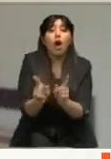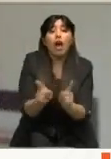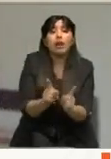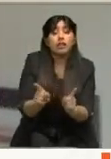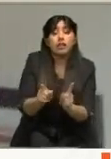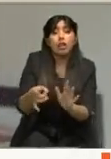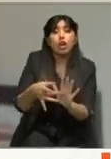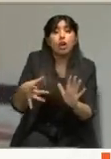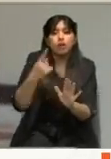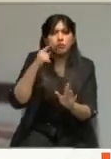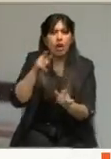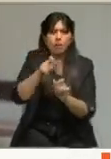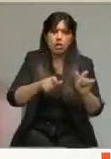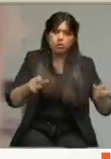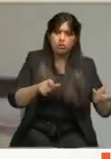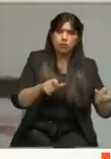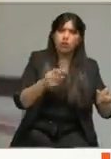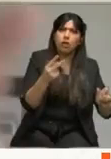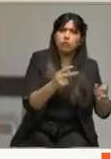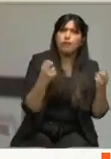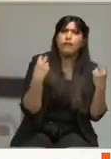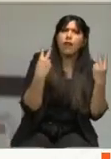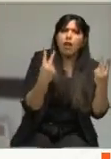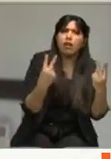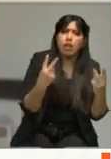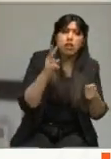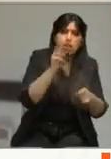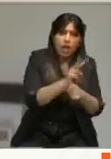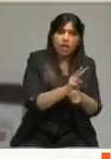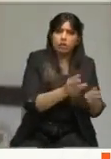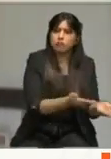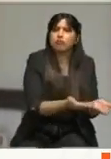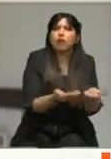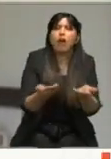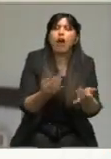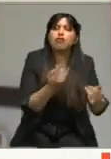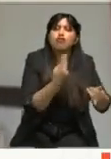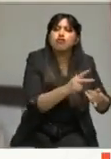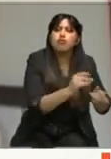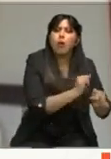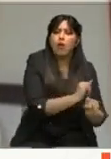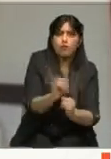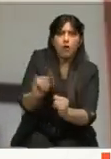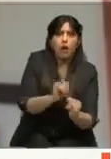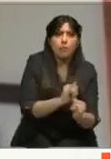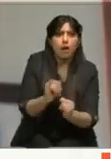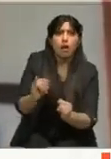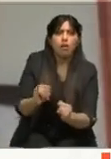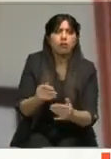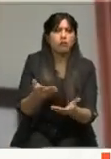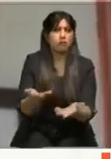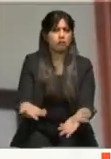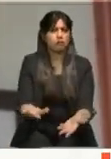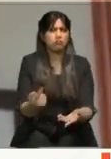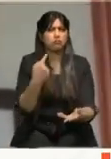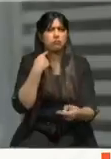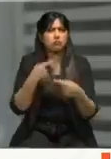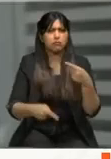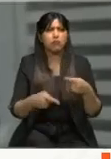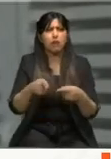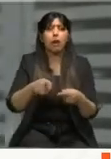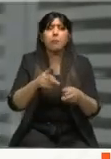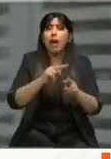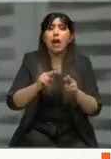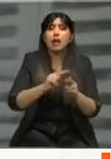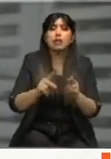personas valientes que han servido de testigos para poder desbaratar las bandas de narcotráfico y crimen organizado del norte de nuestro país. Es